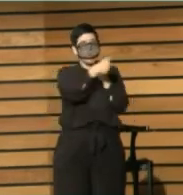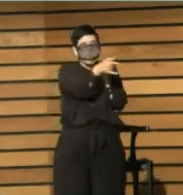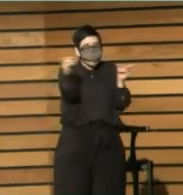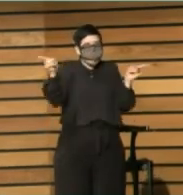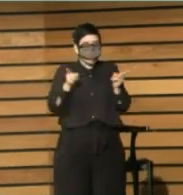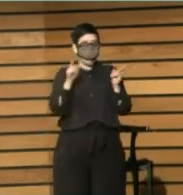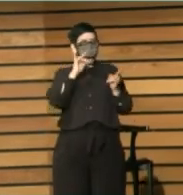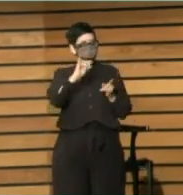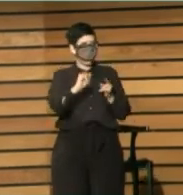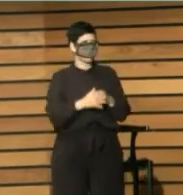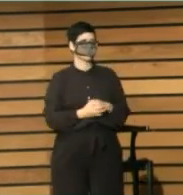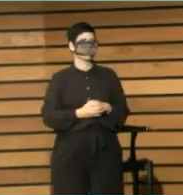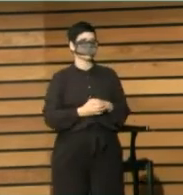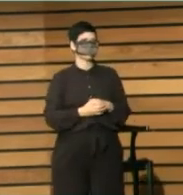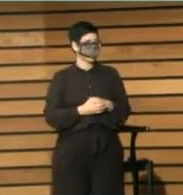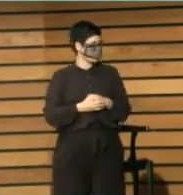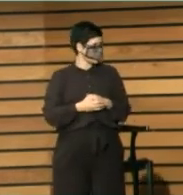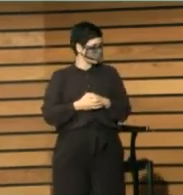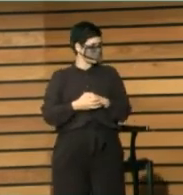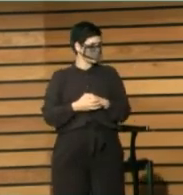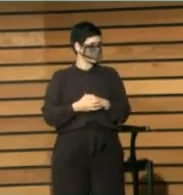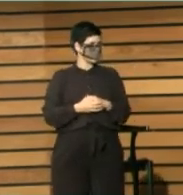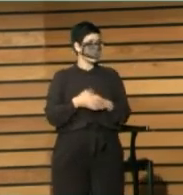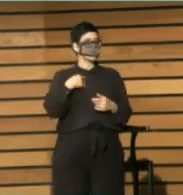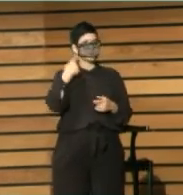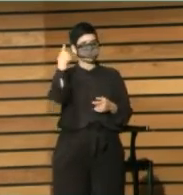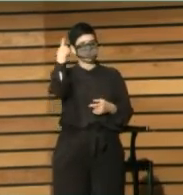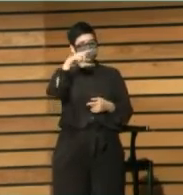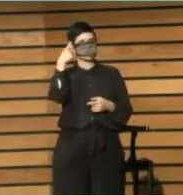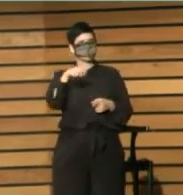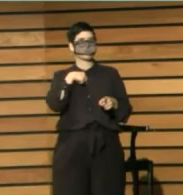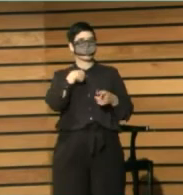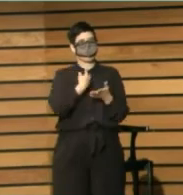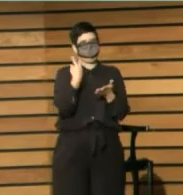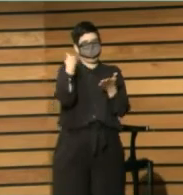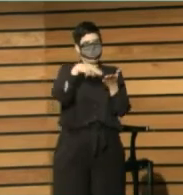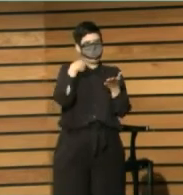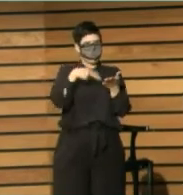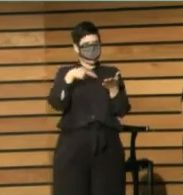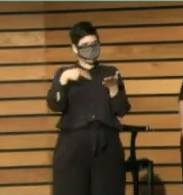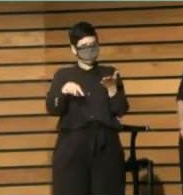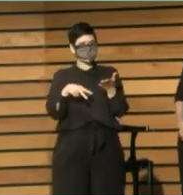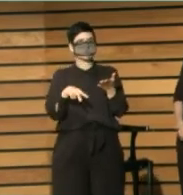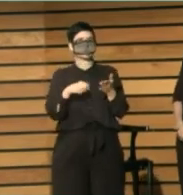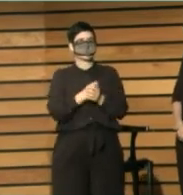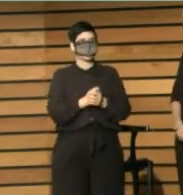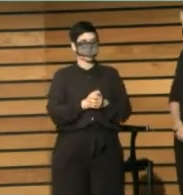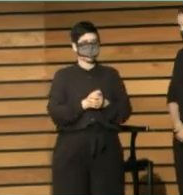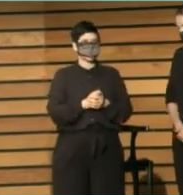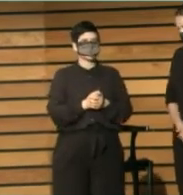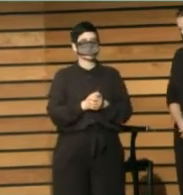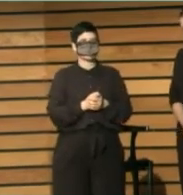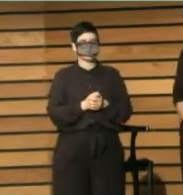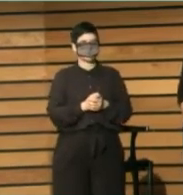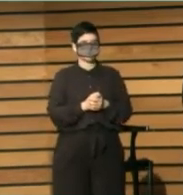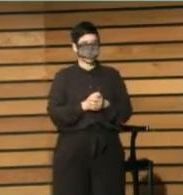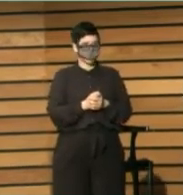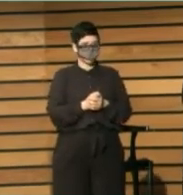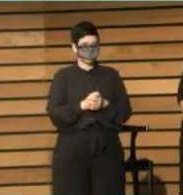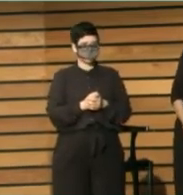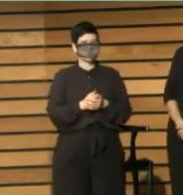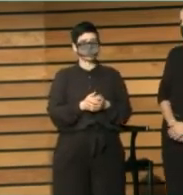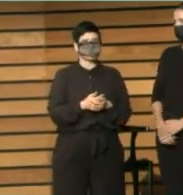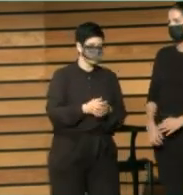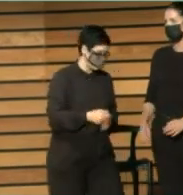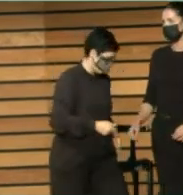Ahí supe que era un lector, escuchando contar. Y antes incluso de que ya hubiera libros que yo pudiera tocar, aparte